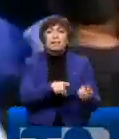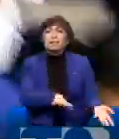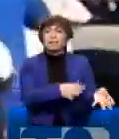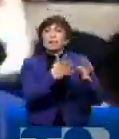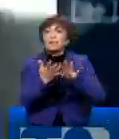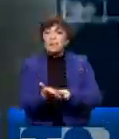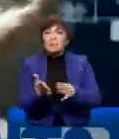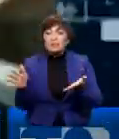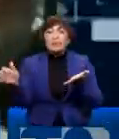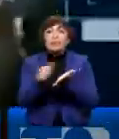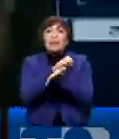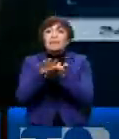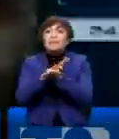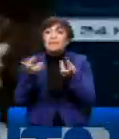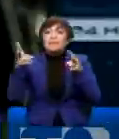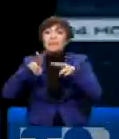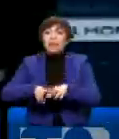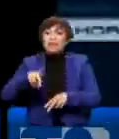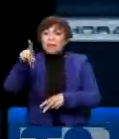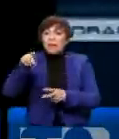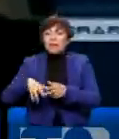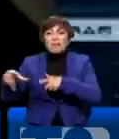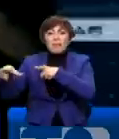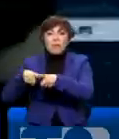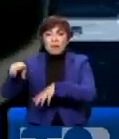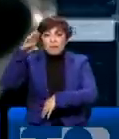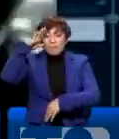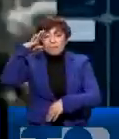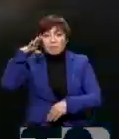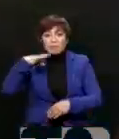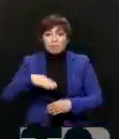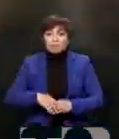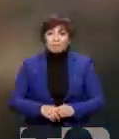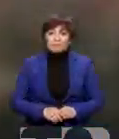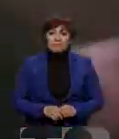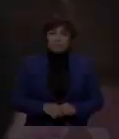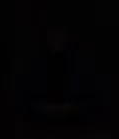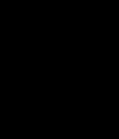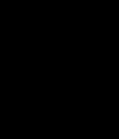Además, destruyeron e incineraron el destacamento policial. Paul Tutibén, 24 horas.